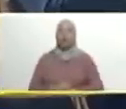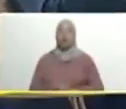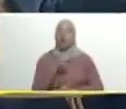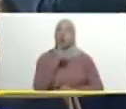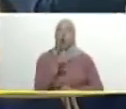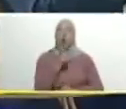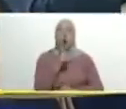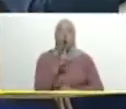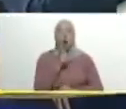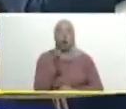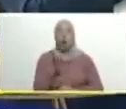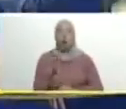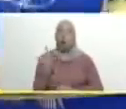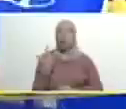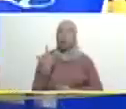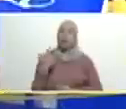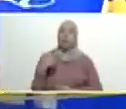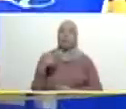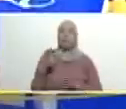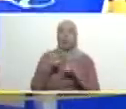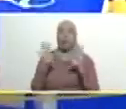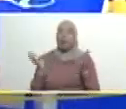terribles que están ocurriendo.